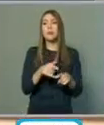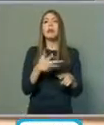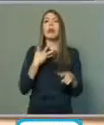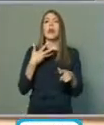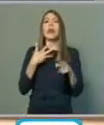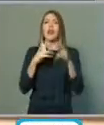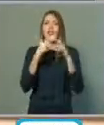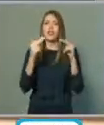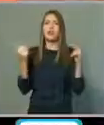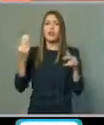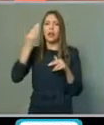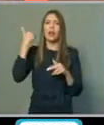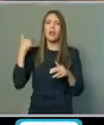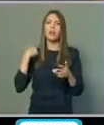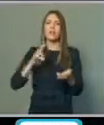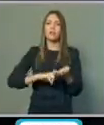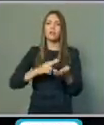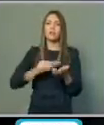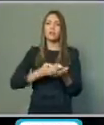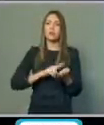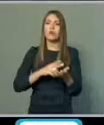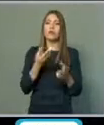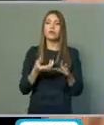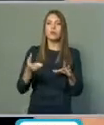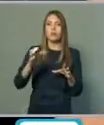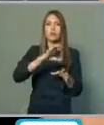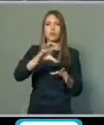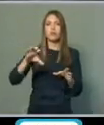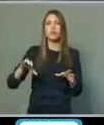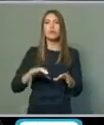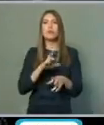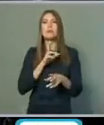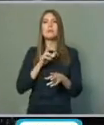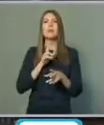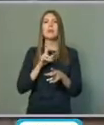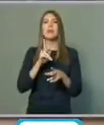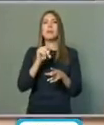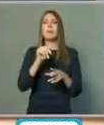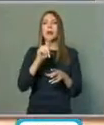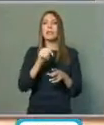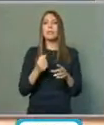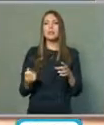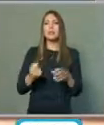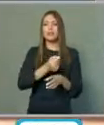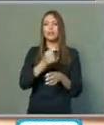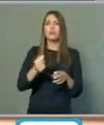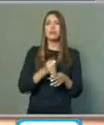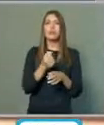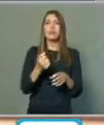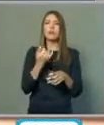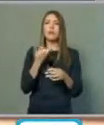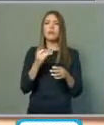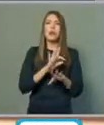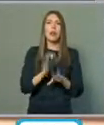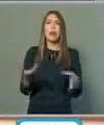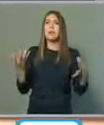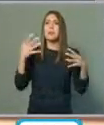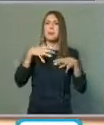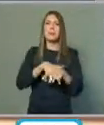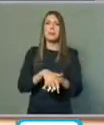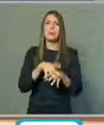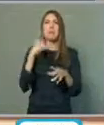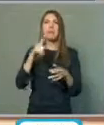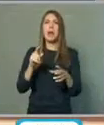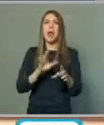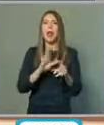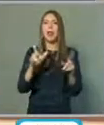que previamente freí. Lo voy a verter, voy a mezclar mi pasta y ya nada más entonces, pues incorporo y para servir. ¿Cómo Va.